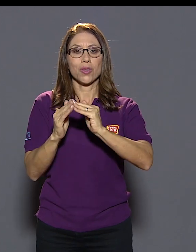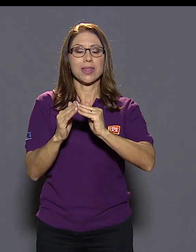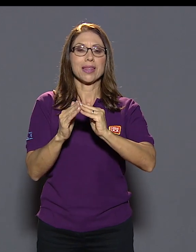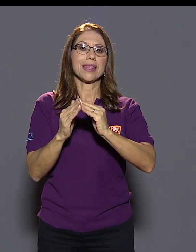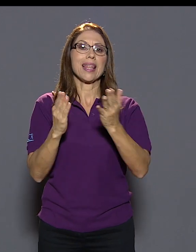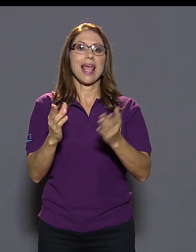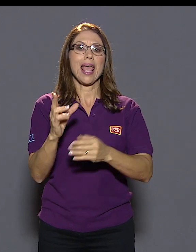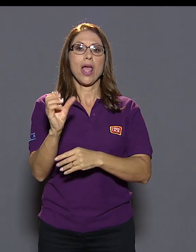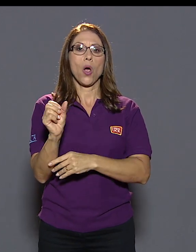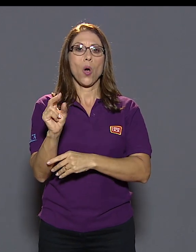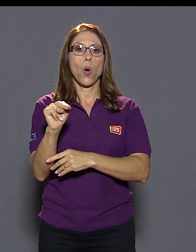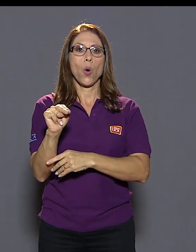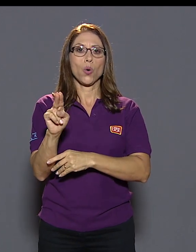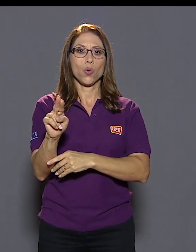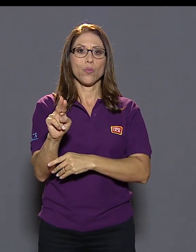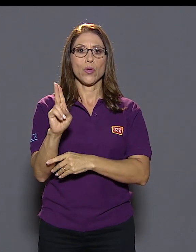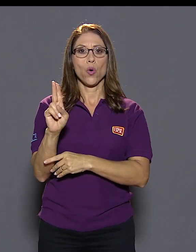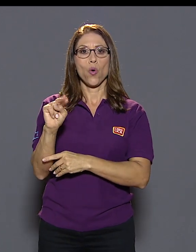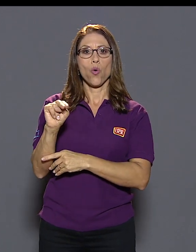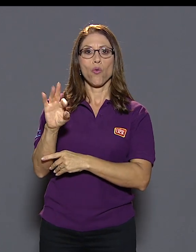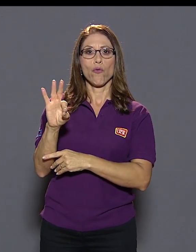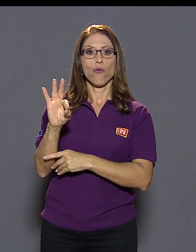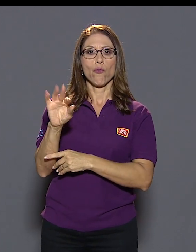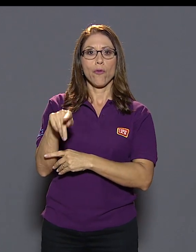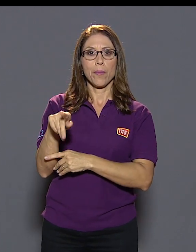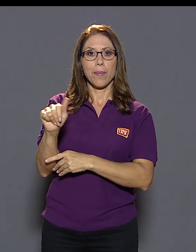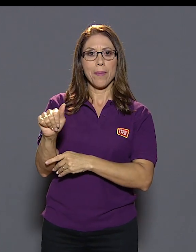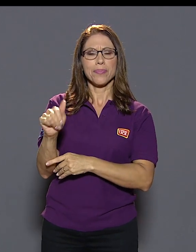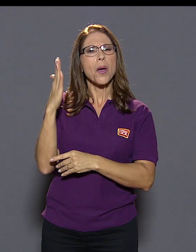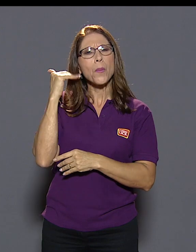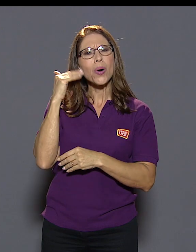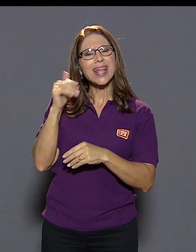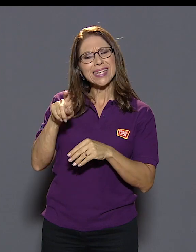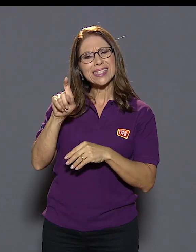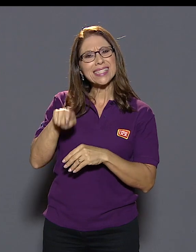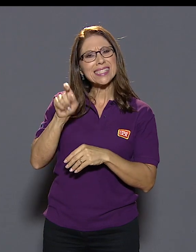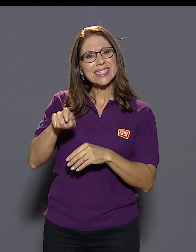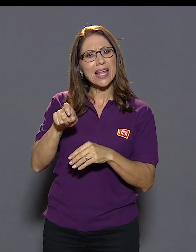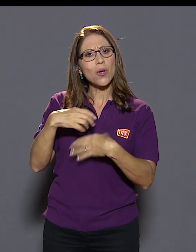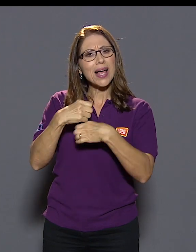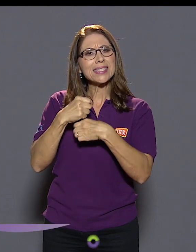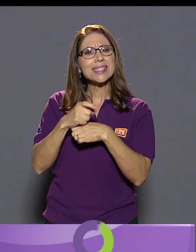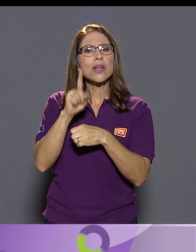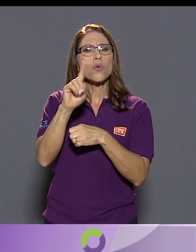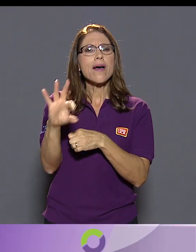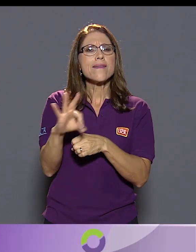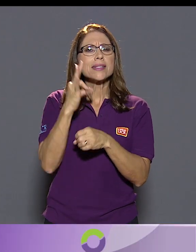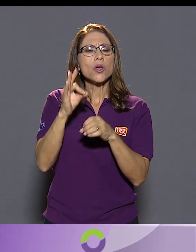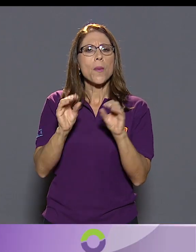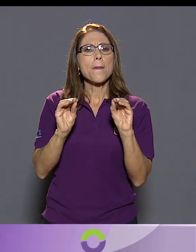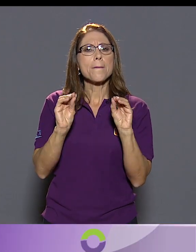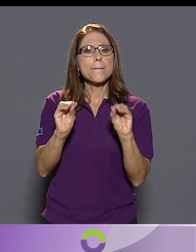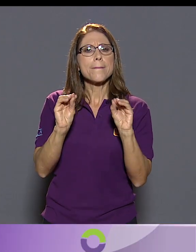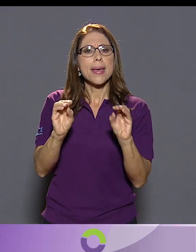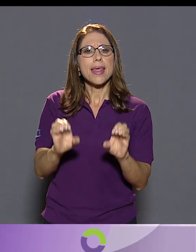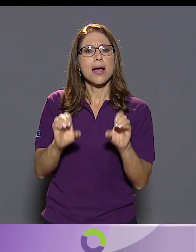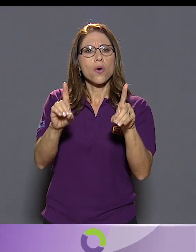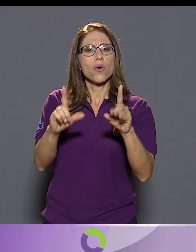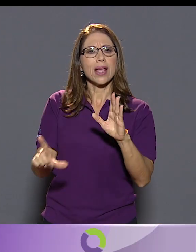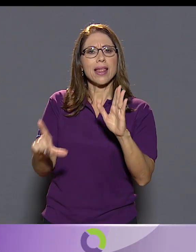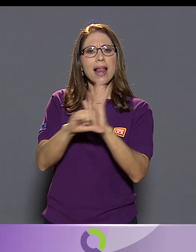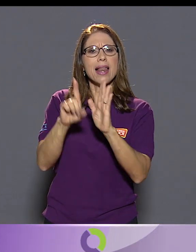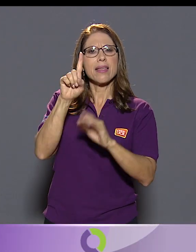con UNPA. ¿Por qué es necesario hacer una versión pedagógica de esta ley? Bueno, tal vez